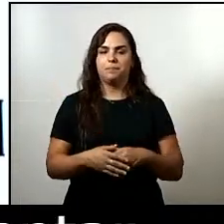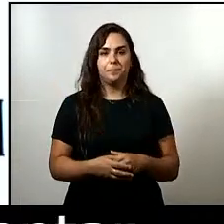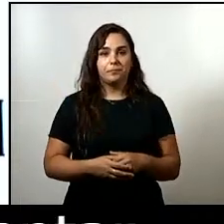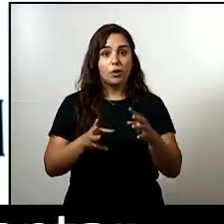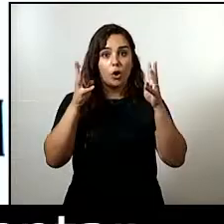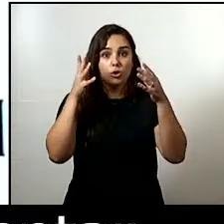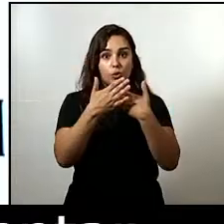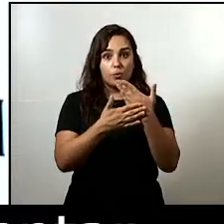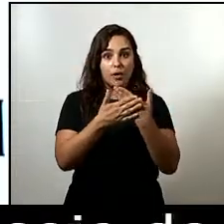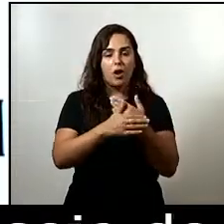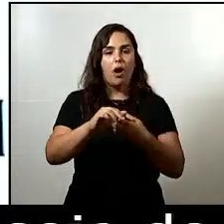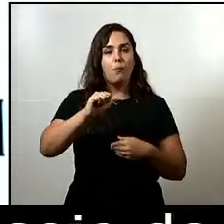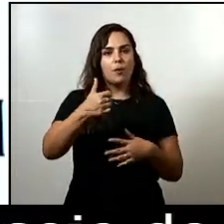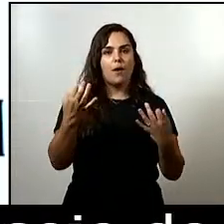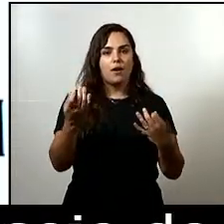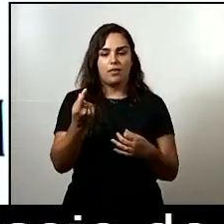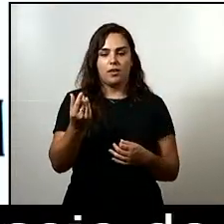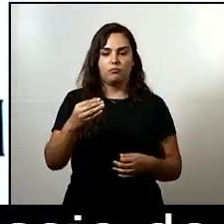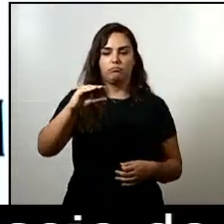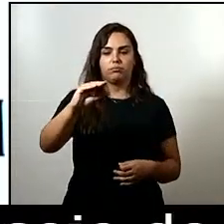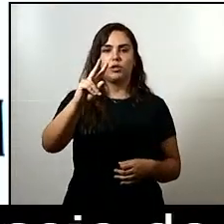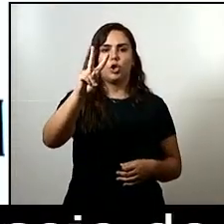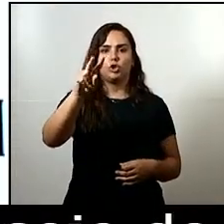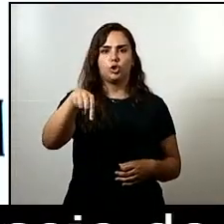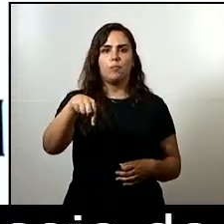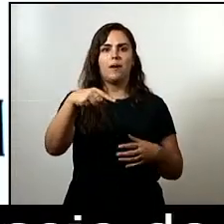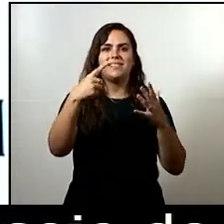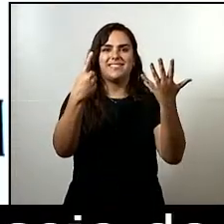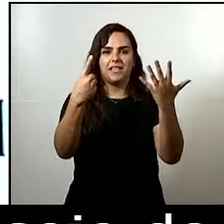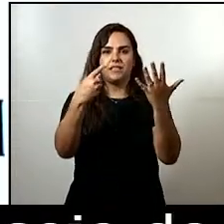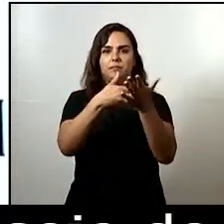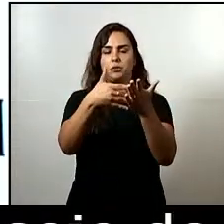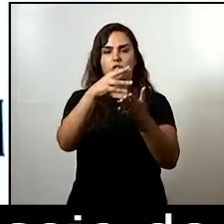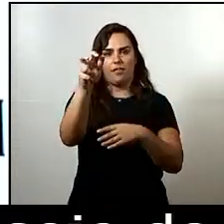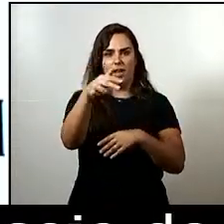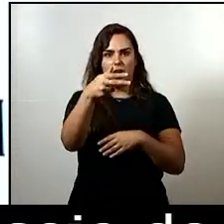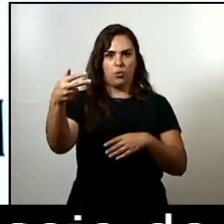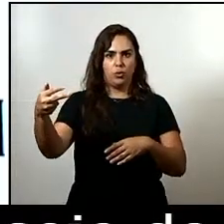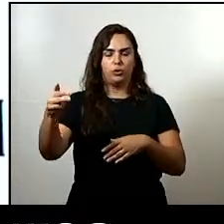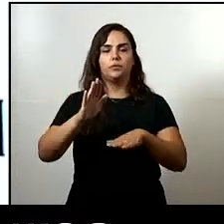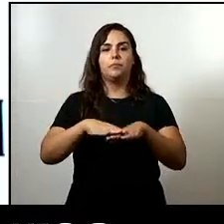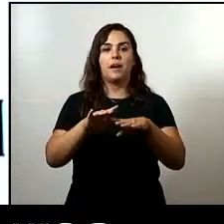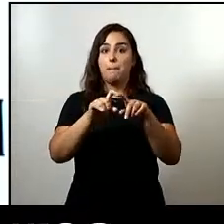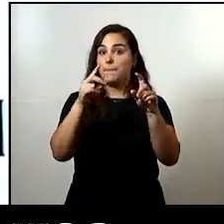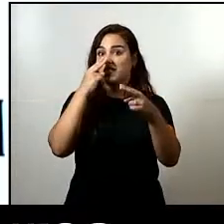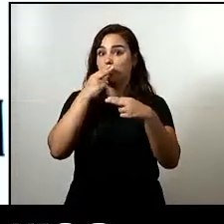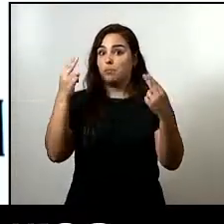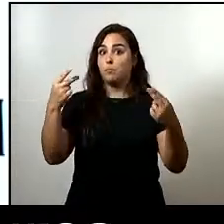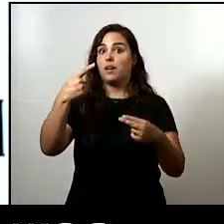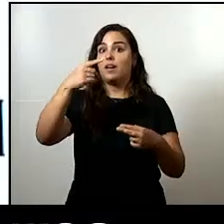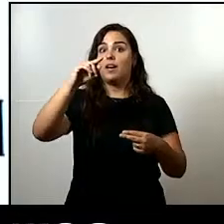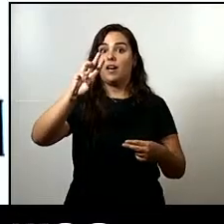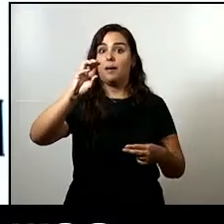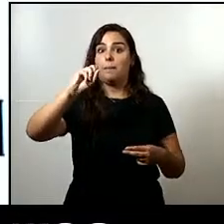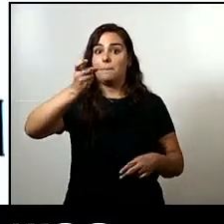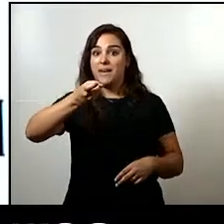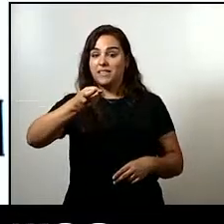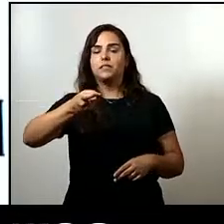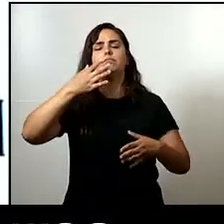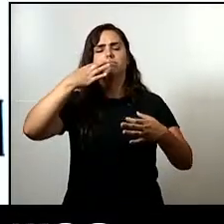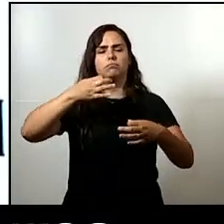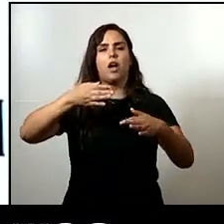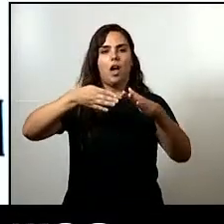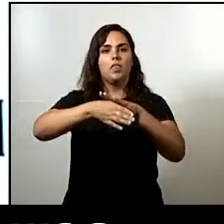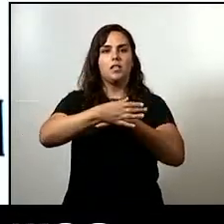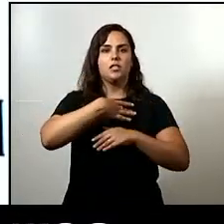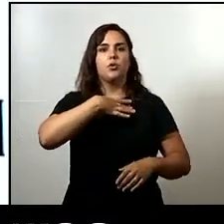Gobierno ha aprobado una partida de 2,6 millones de euros para que la empresa pública GEPEX pueda garantizar el acceso